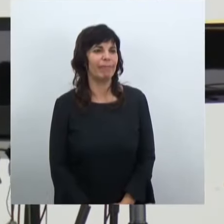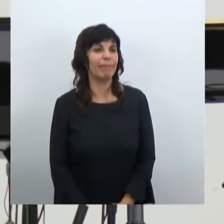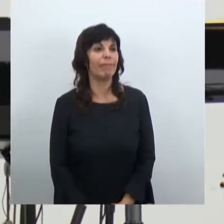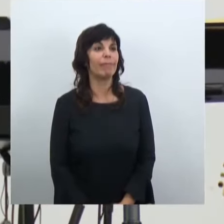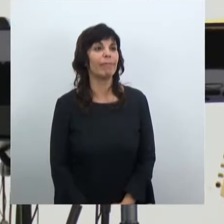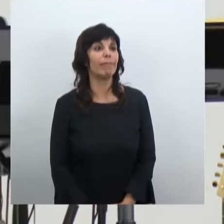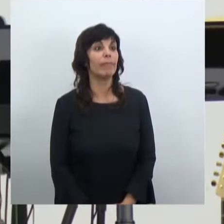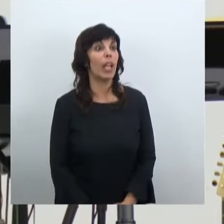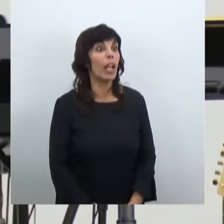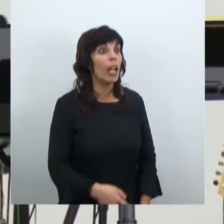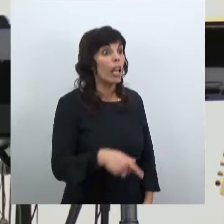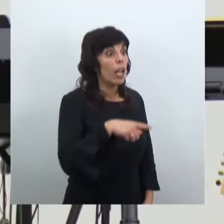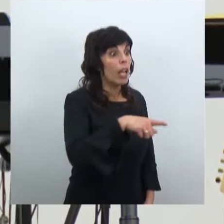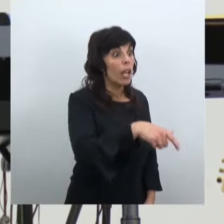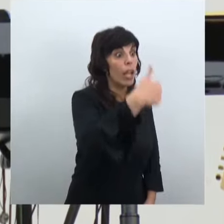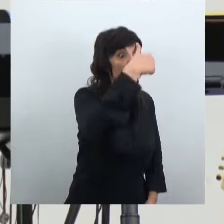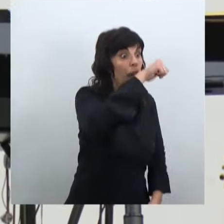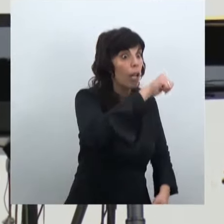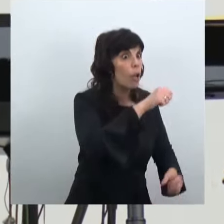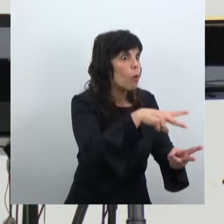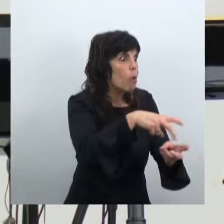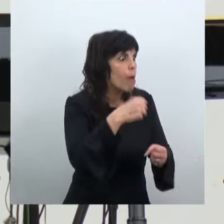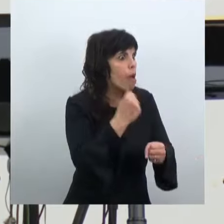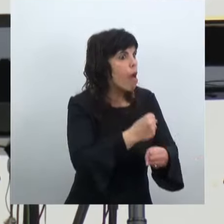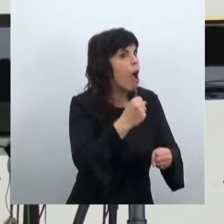Este se fue a casa justificado,